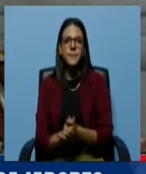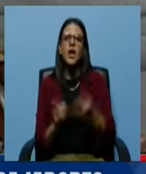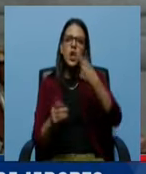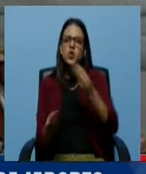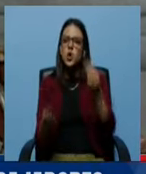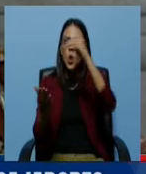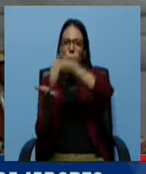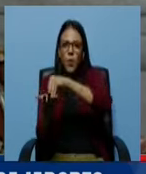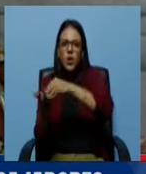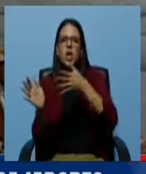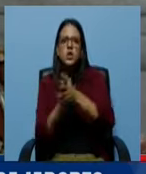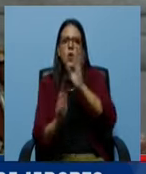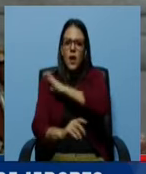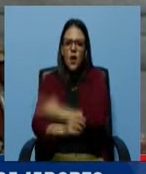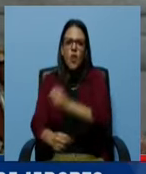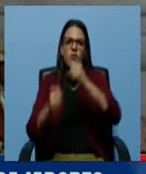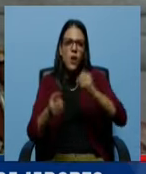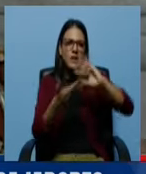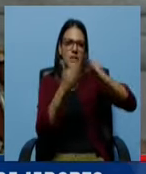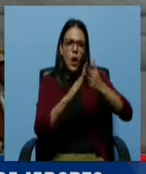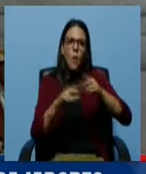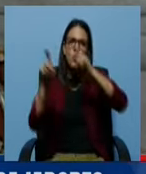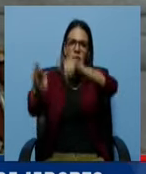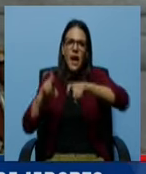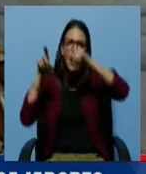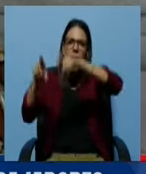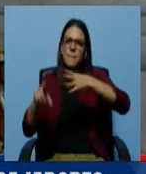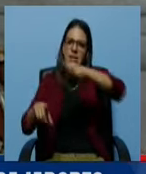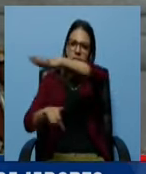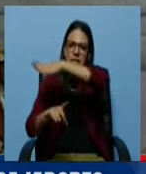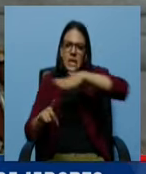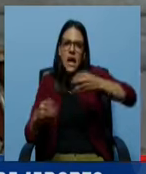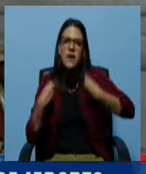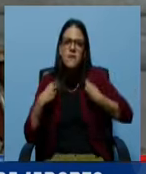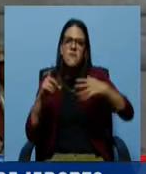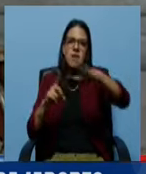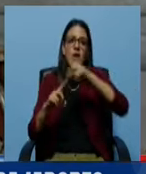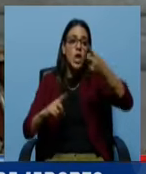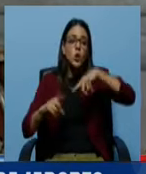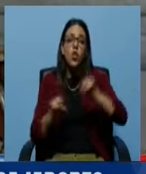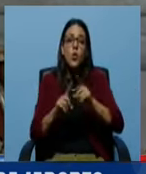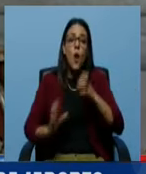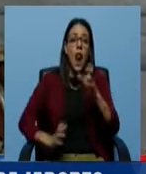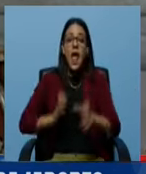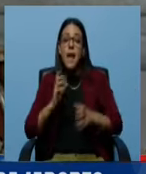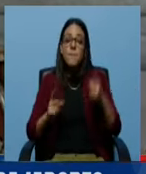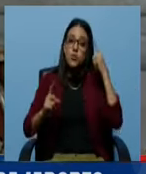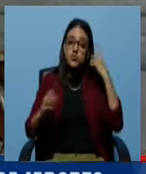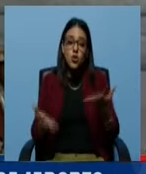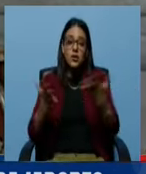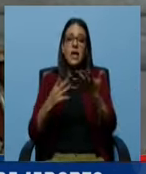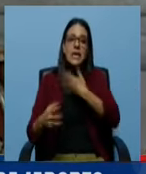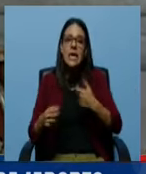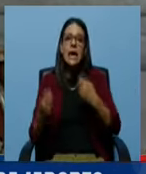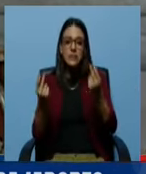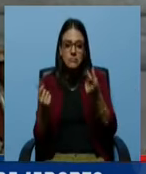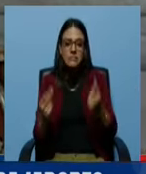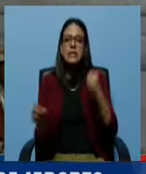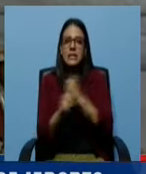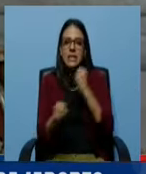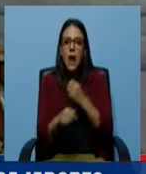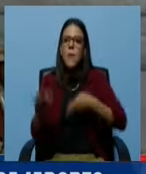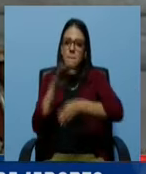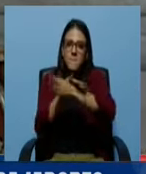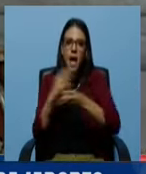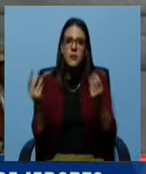incorporar a la fuerza comunal campesina de la zona, que está muy emocionada, muy motivada, yo, Pedro, la fuerza